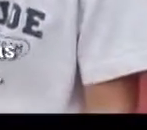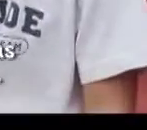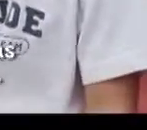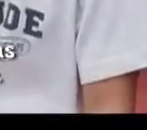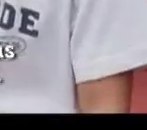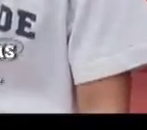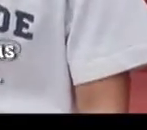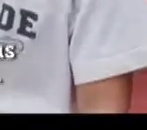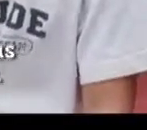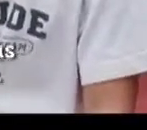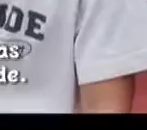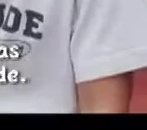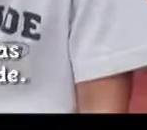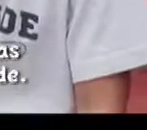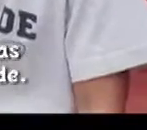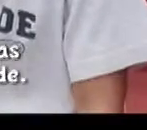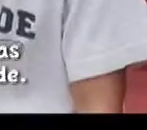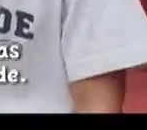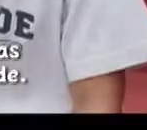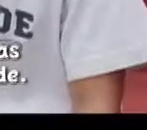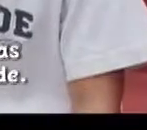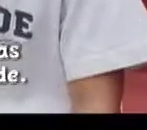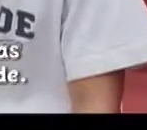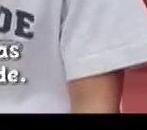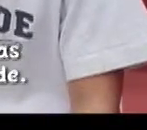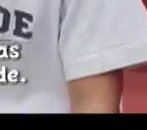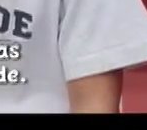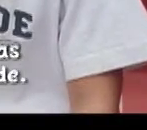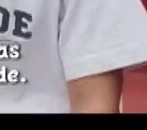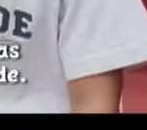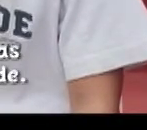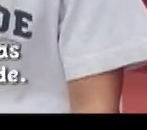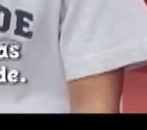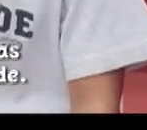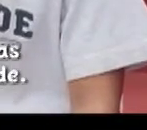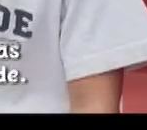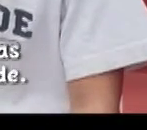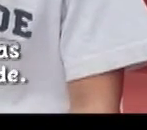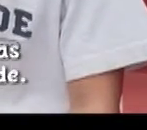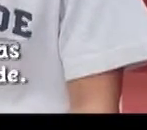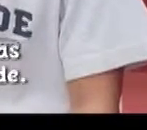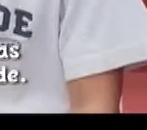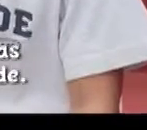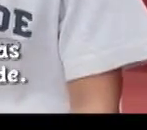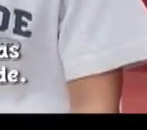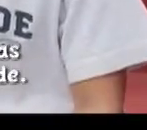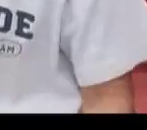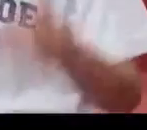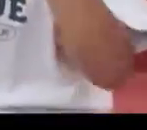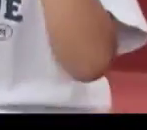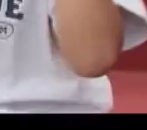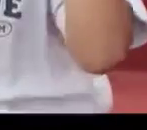vas a necesitarlas. Sí, pero yo no quiero tener muletas como Miranda cuando yo sea grande.